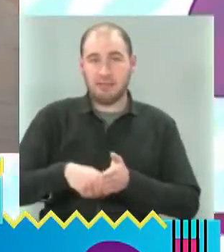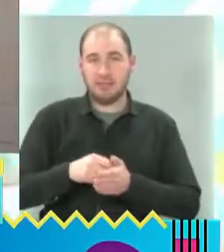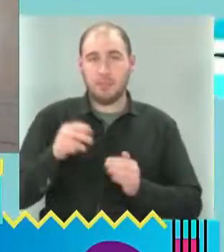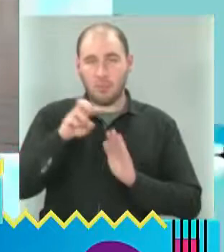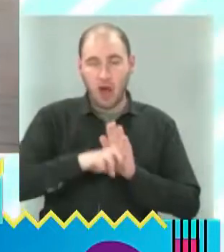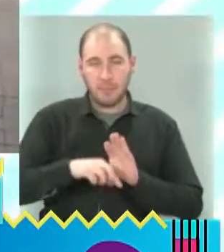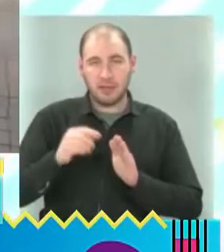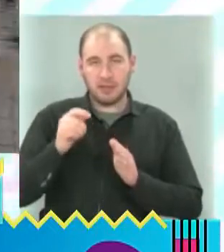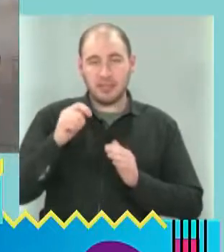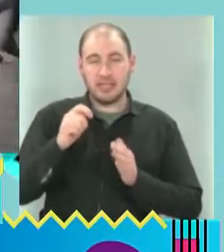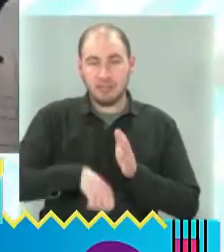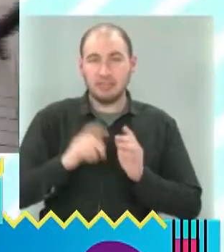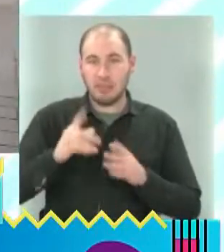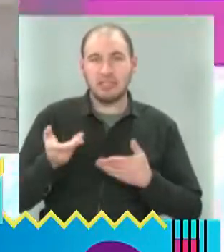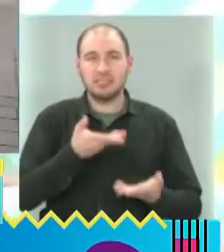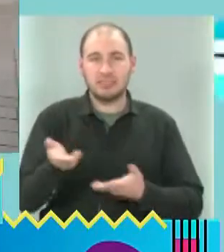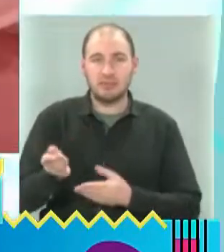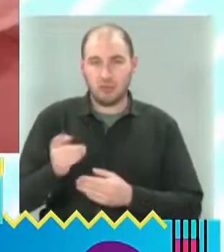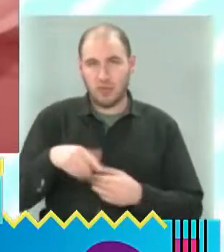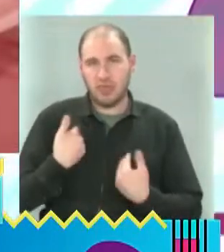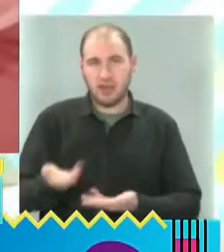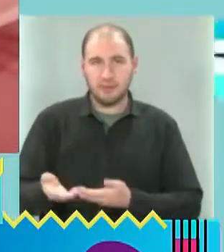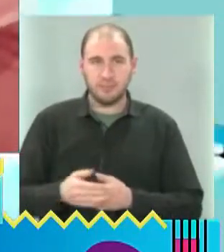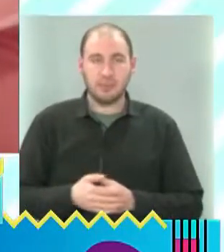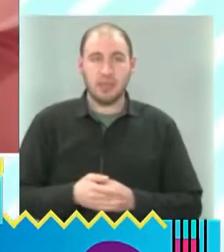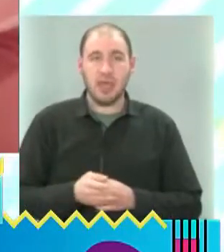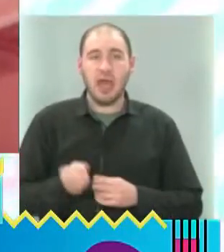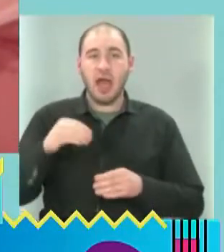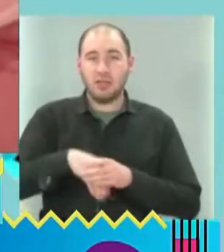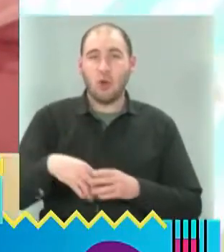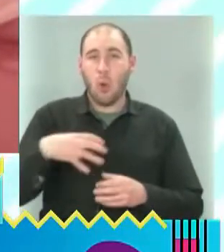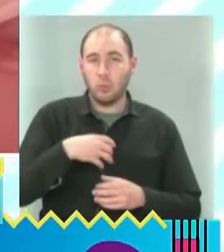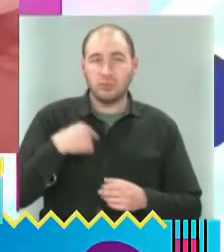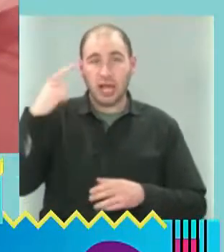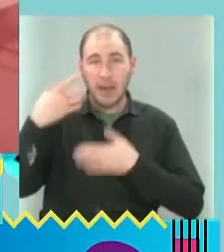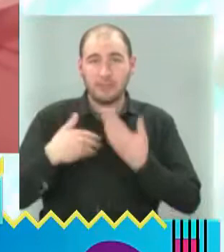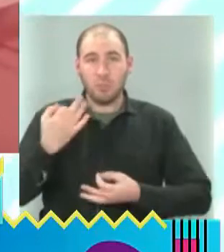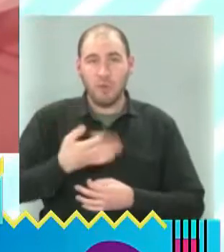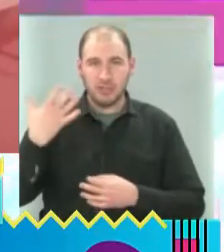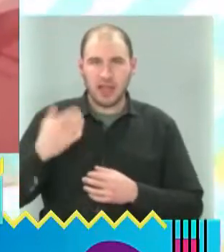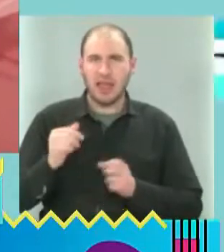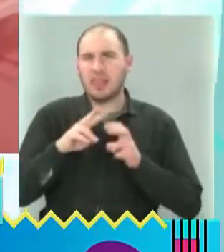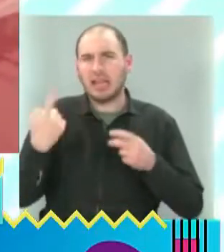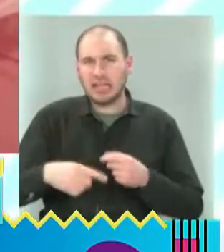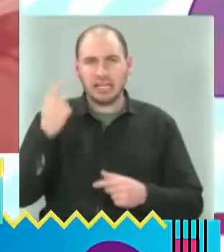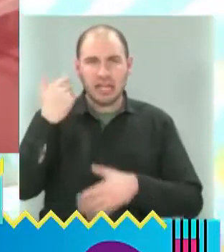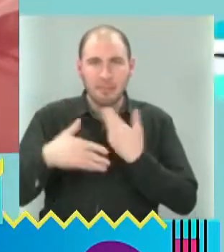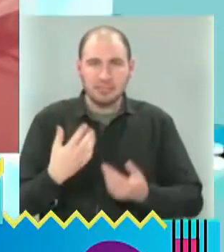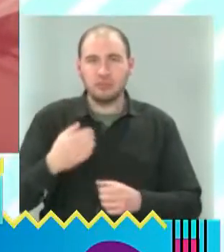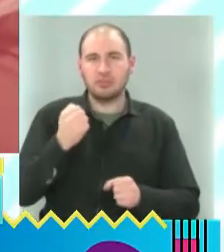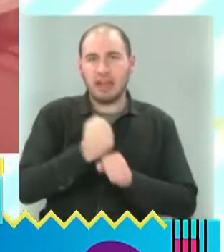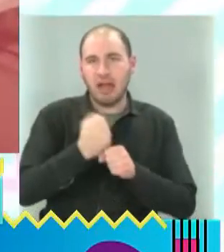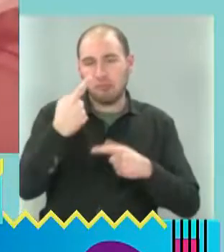programa y participar de las prestaciones que tenemos. Dentro de eso tenemos cursos de formación profesional que tienen que ver con capacitaciones en